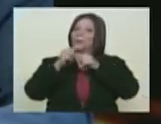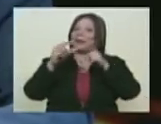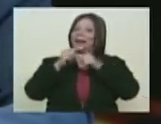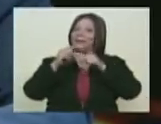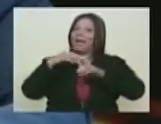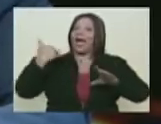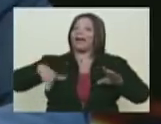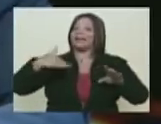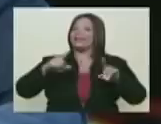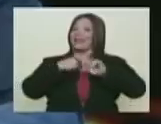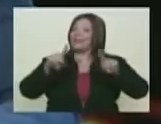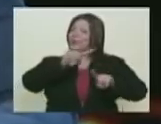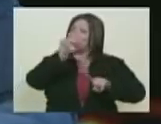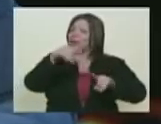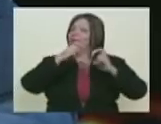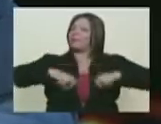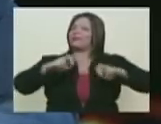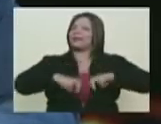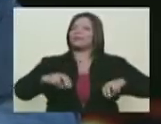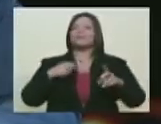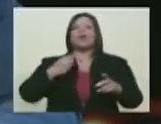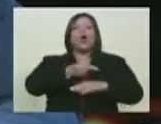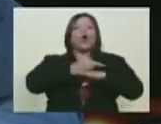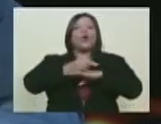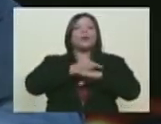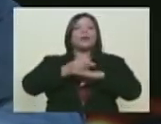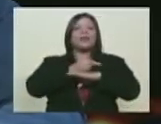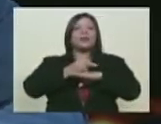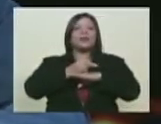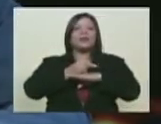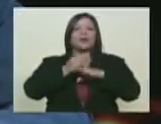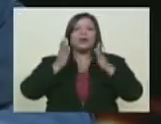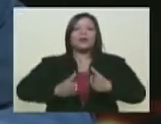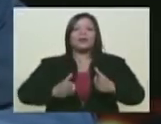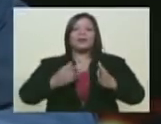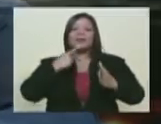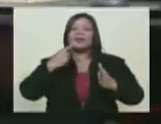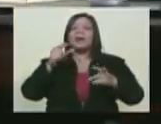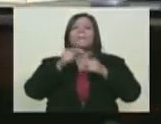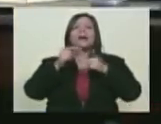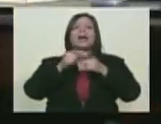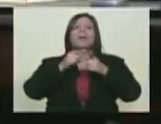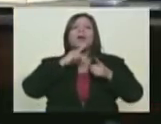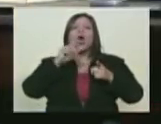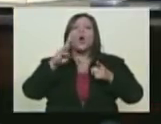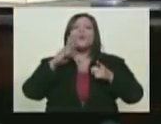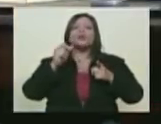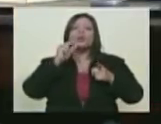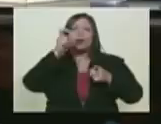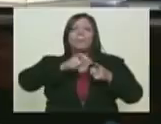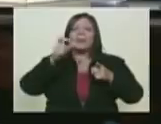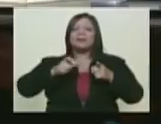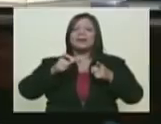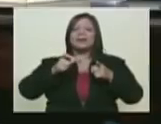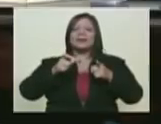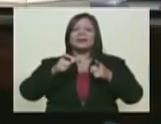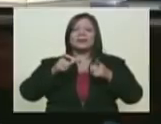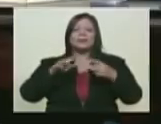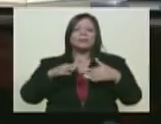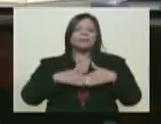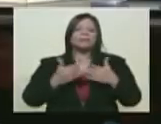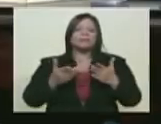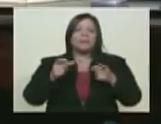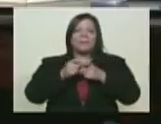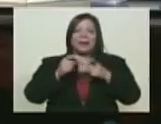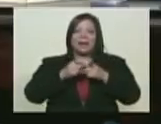Averigüen ustedes. Pero bueno, decía que los gobernadores arrancan buchones. ¿En México se entiende lo que significa buchones? No. Bueno, buchones, porque